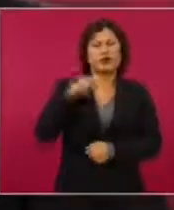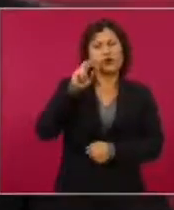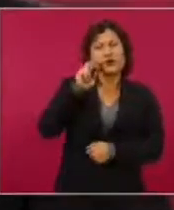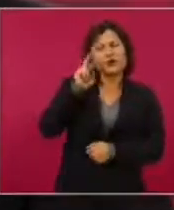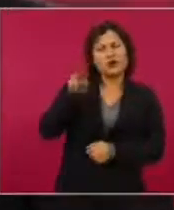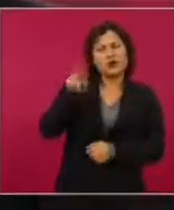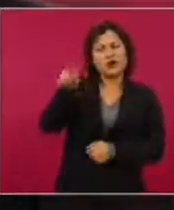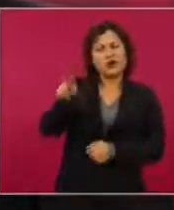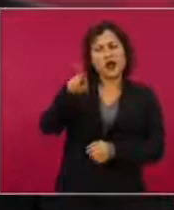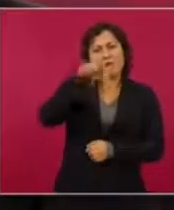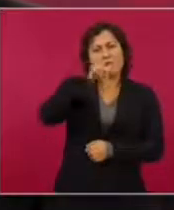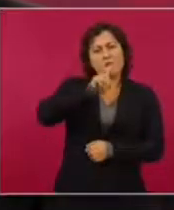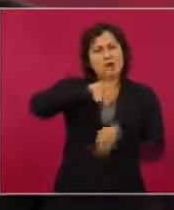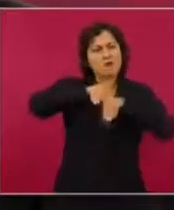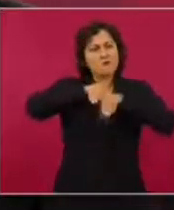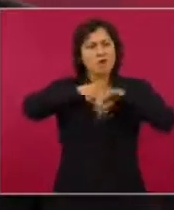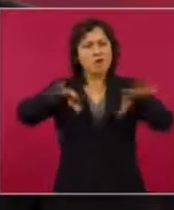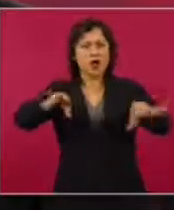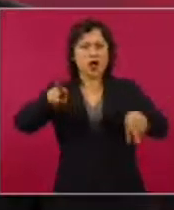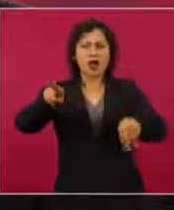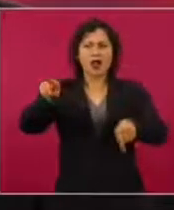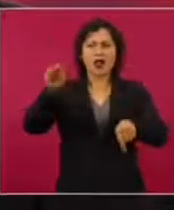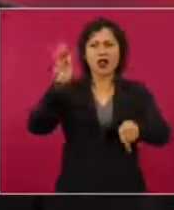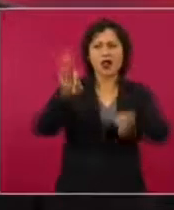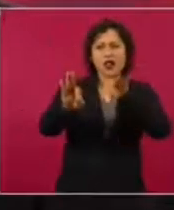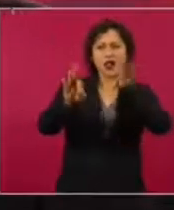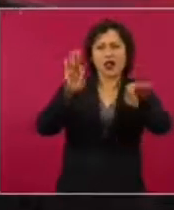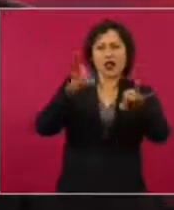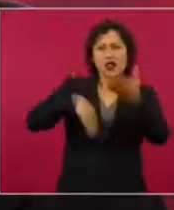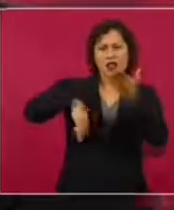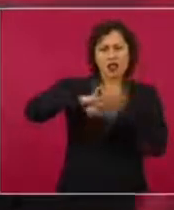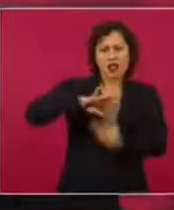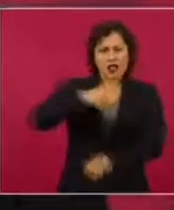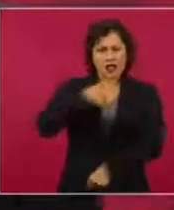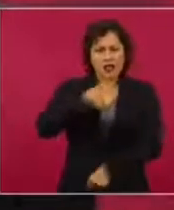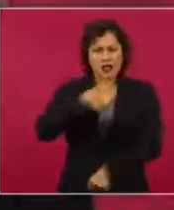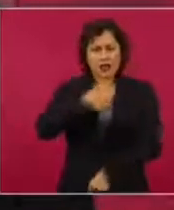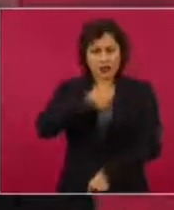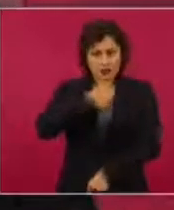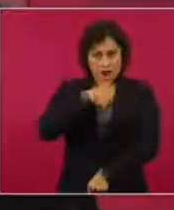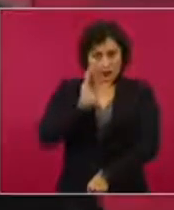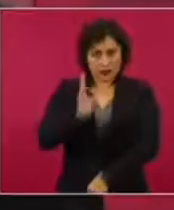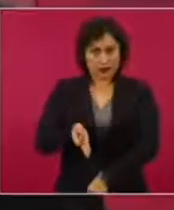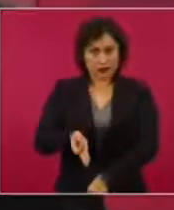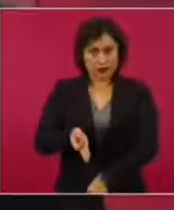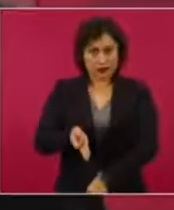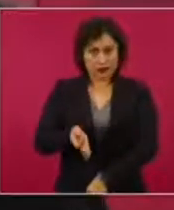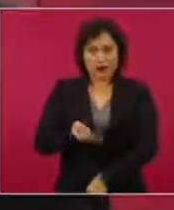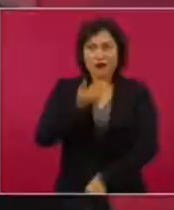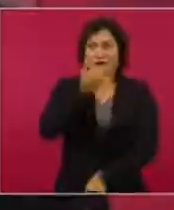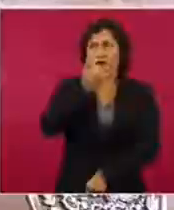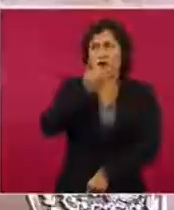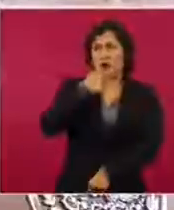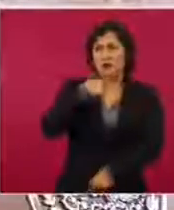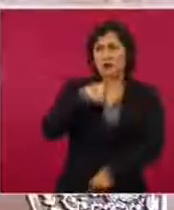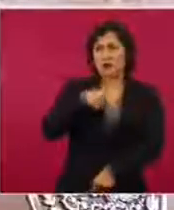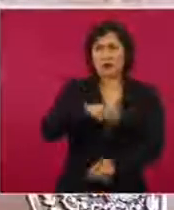que calumnien, que dañen el proyecto de transformación?